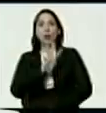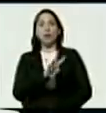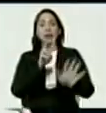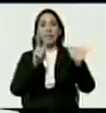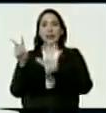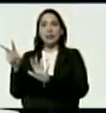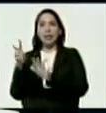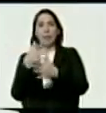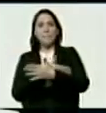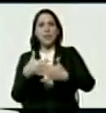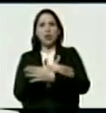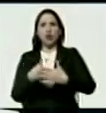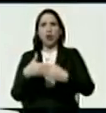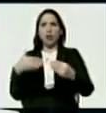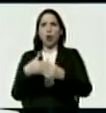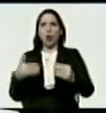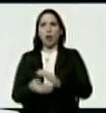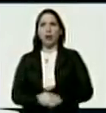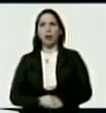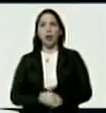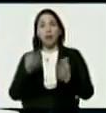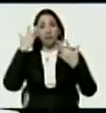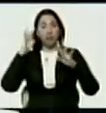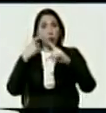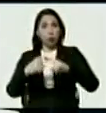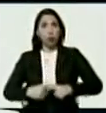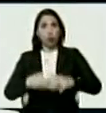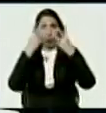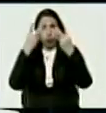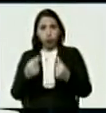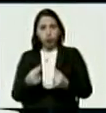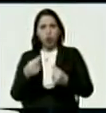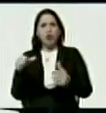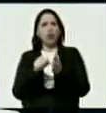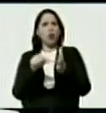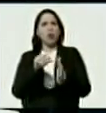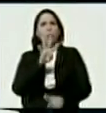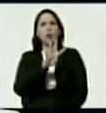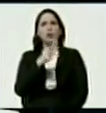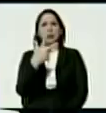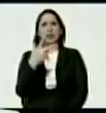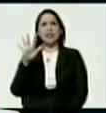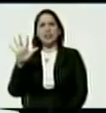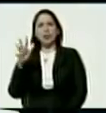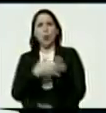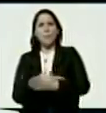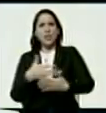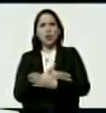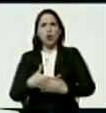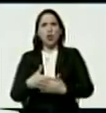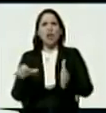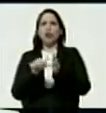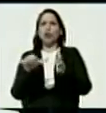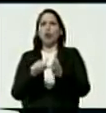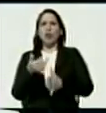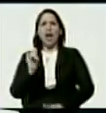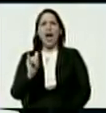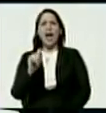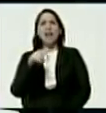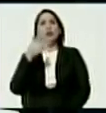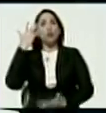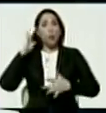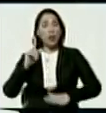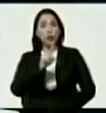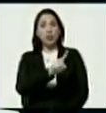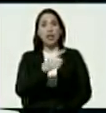es el total de lo que pensaba entregar la USAID. ¿Dónde están los 435 millones? ¿Dónde están los supuestos 184 millones